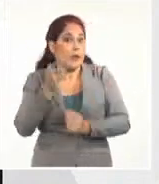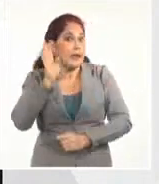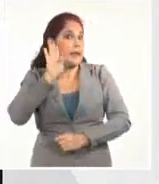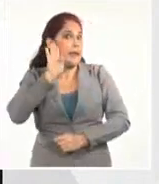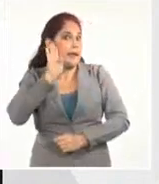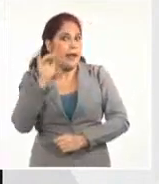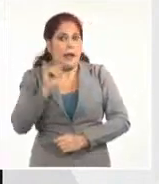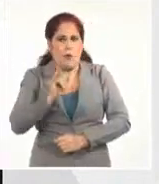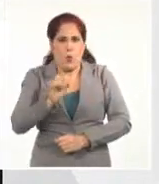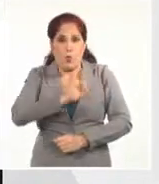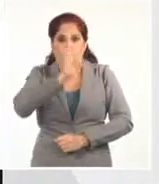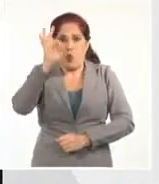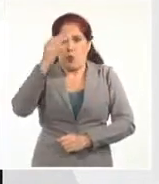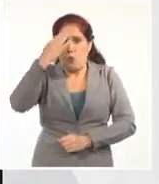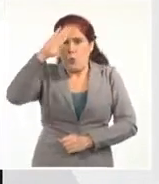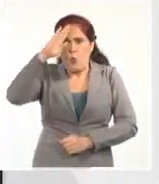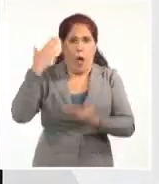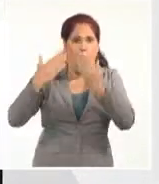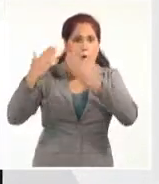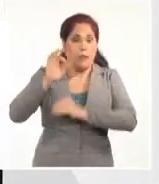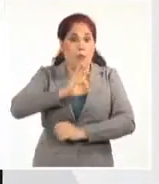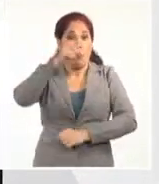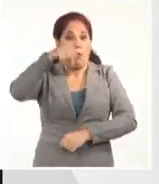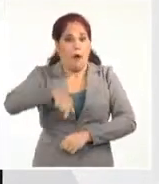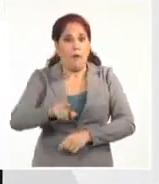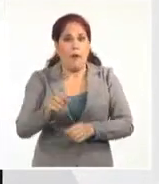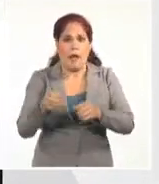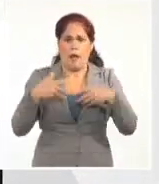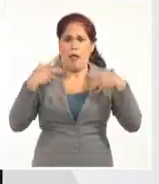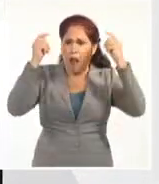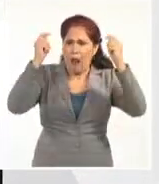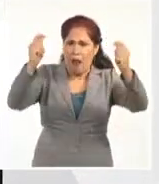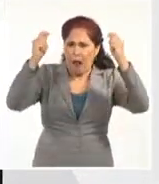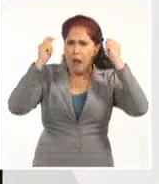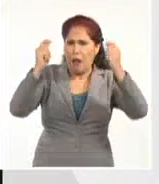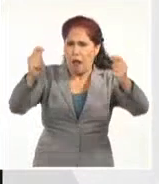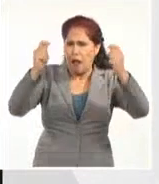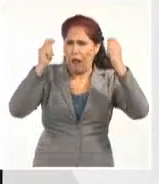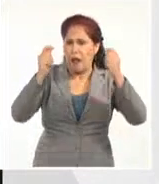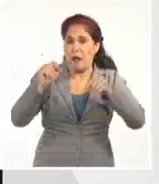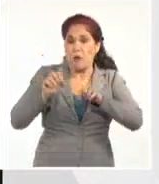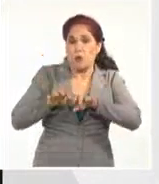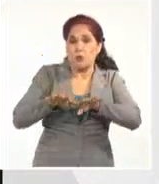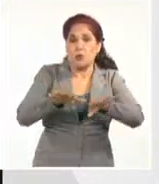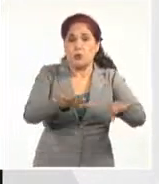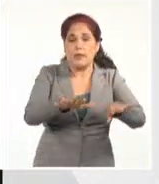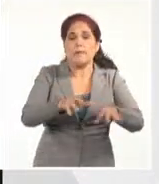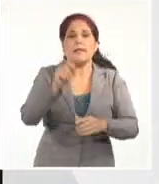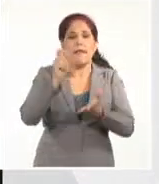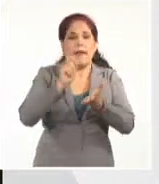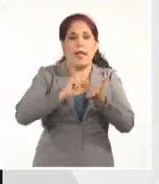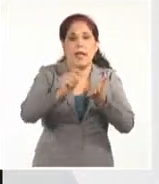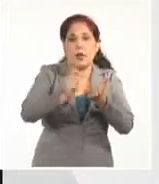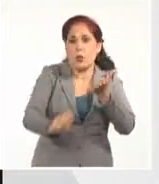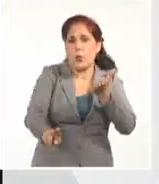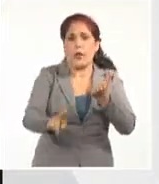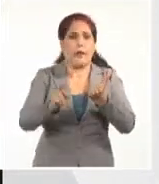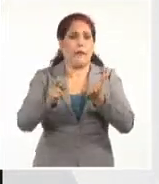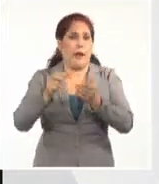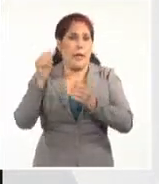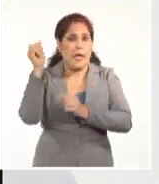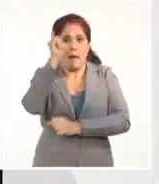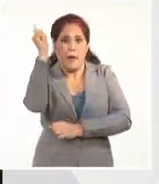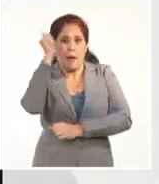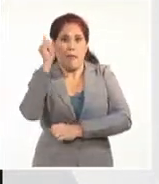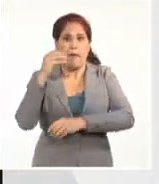la pólvora incluso en esta tercera fase cuando se empezaron a ver más vídeos o imágenes manipuladas